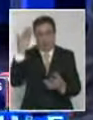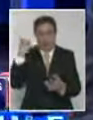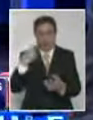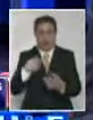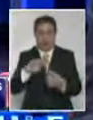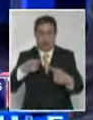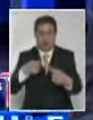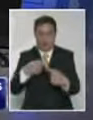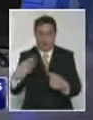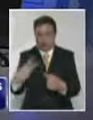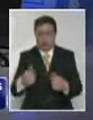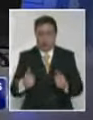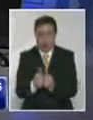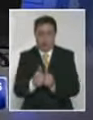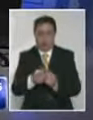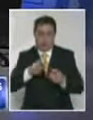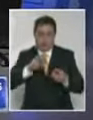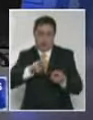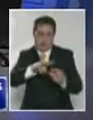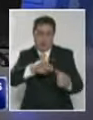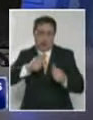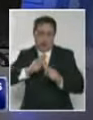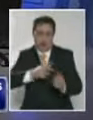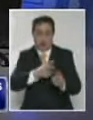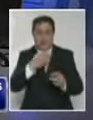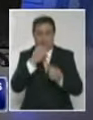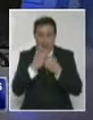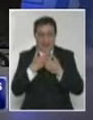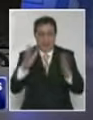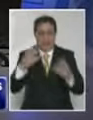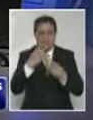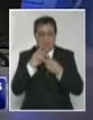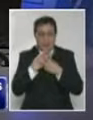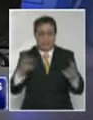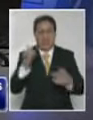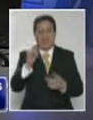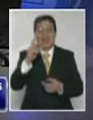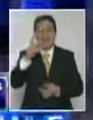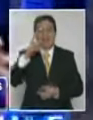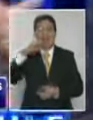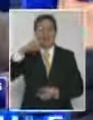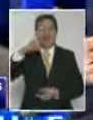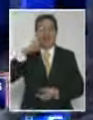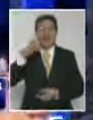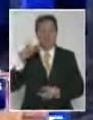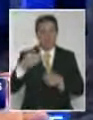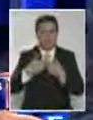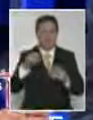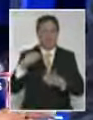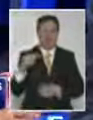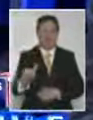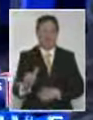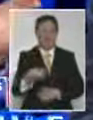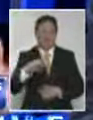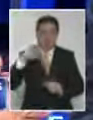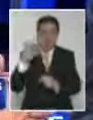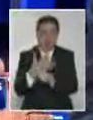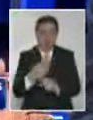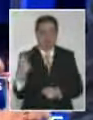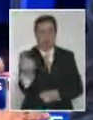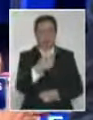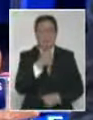luchábamos juntos por dos cosas. Por la libertad de expresión y por la recuperación democrática. Y ahí nos embarcamos la gran mayoría